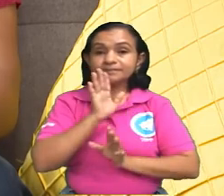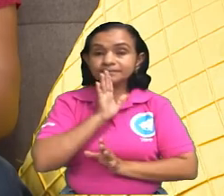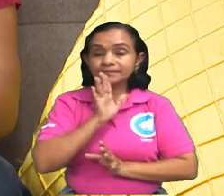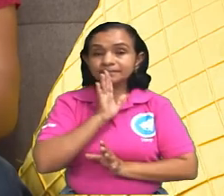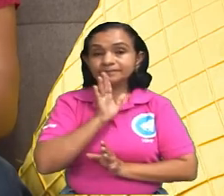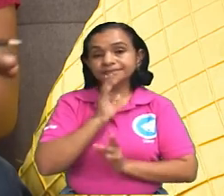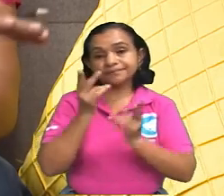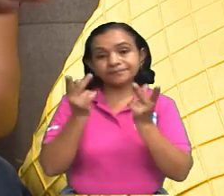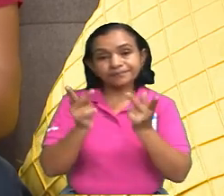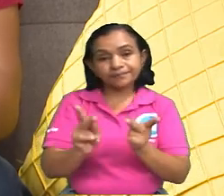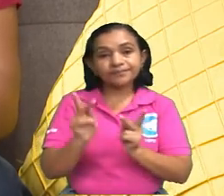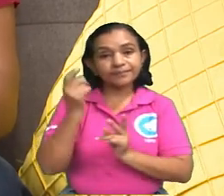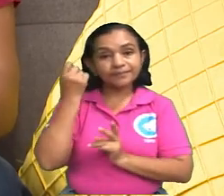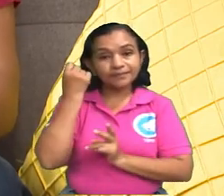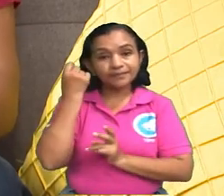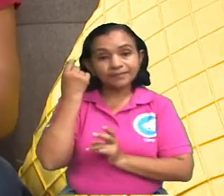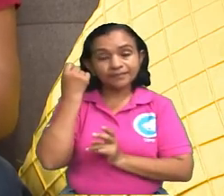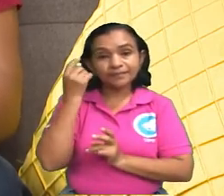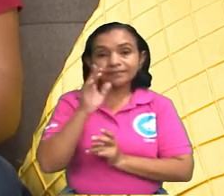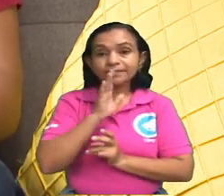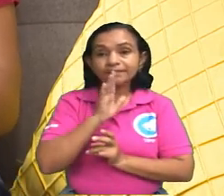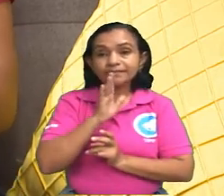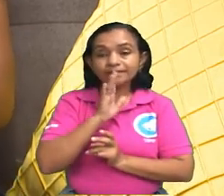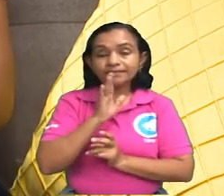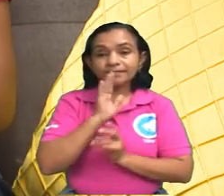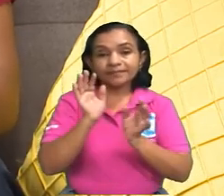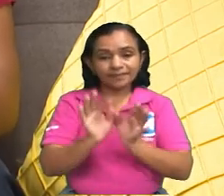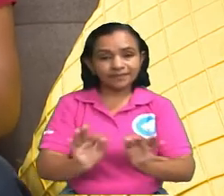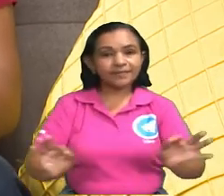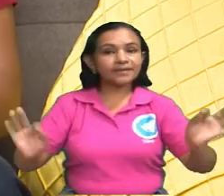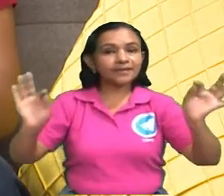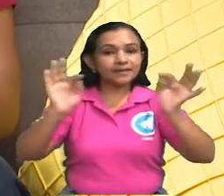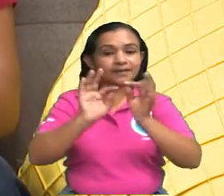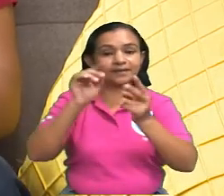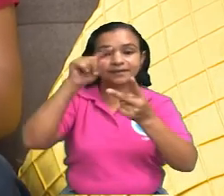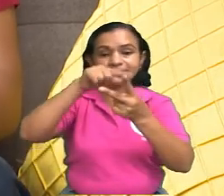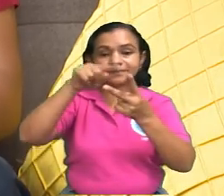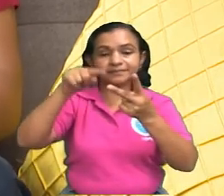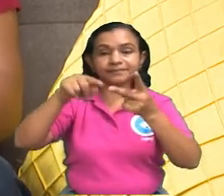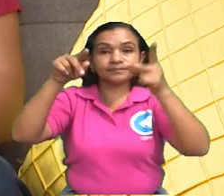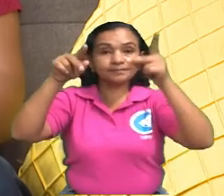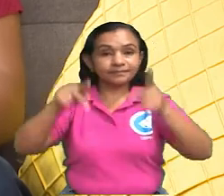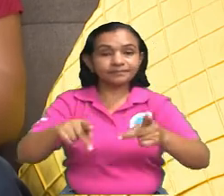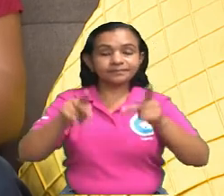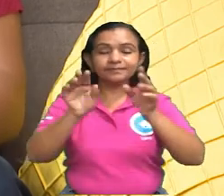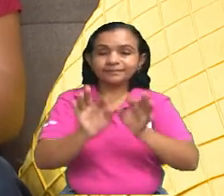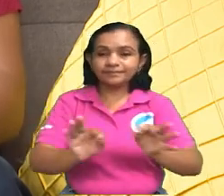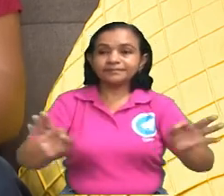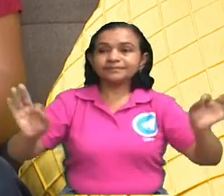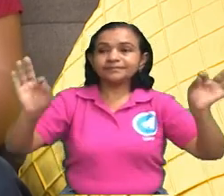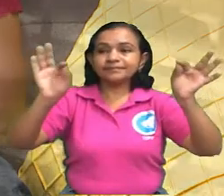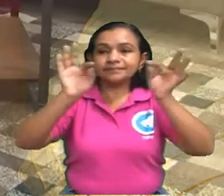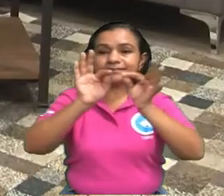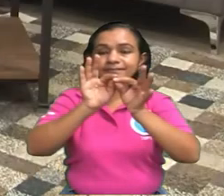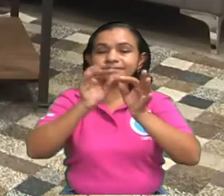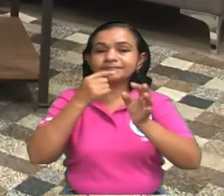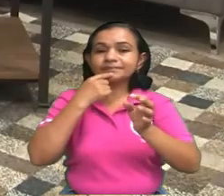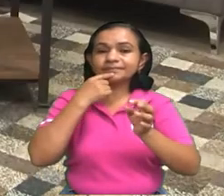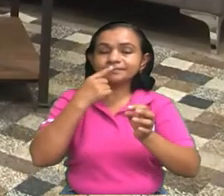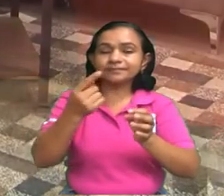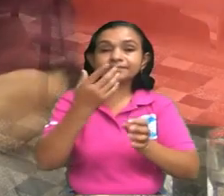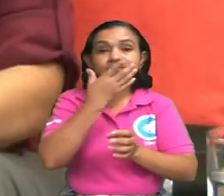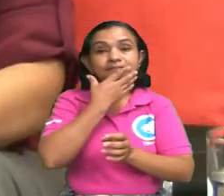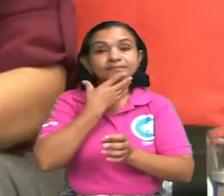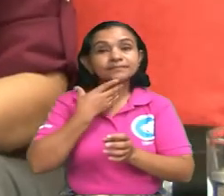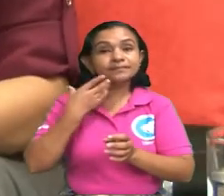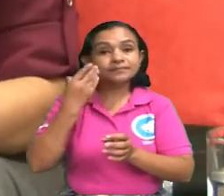sin embargo entiendo que también tuvimos una conversación bastante importante, sí, sobre dos personas también importantes, ¿no? A mí me gustaría recomendarle algo a los